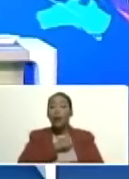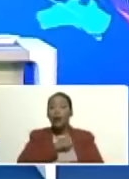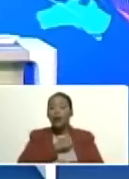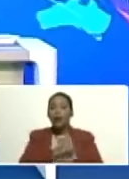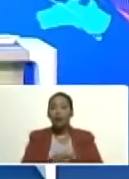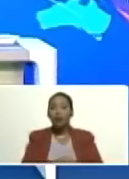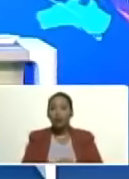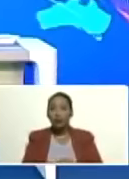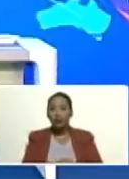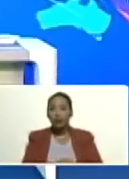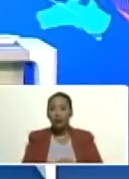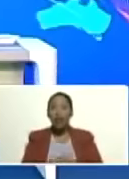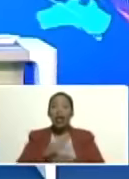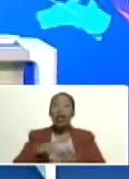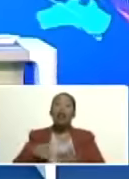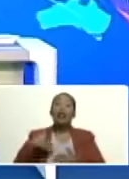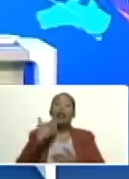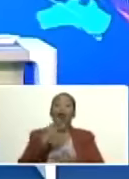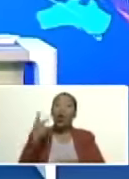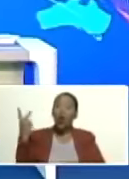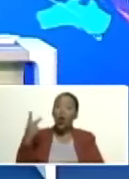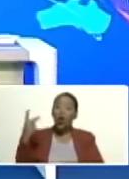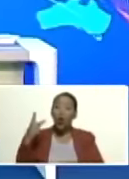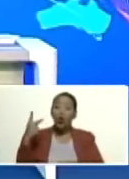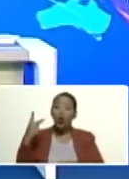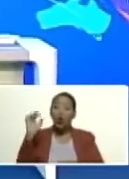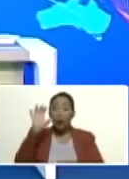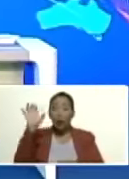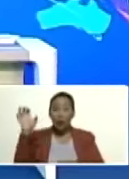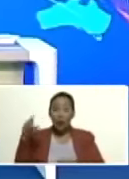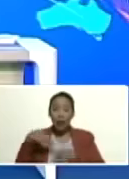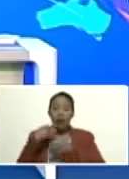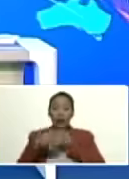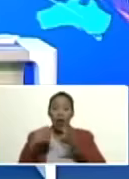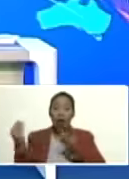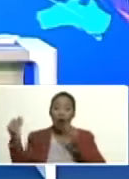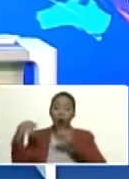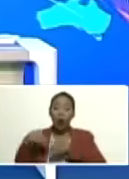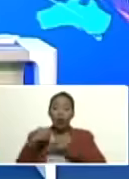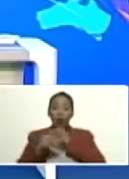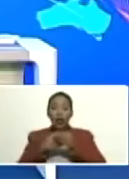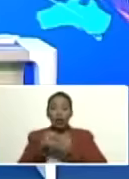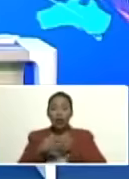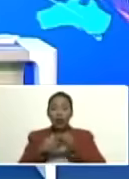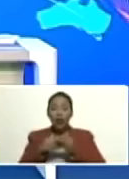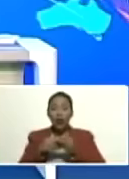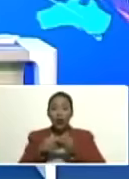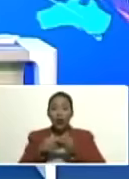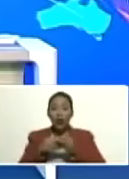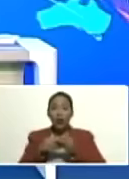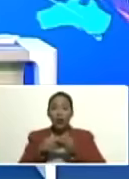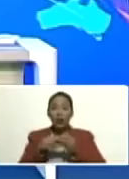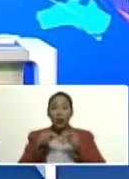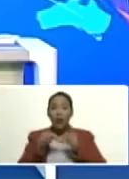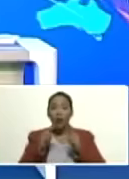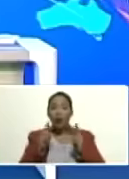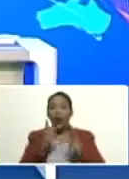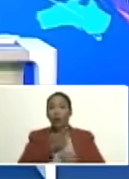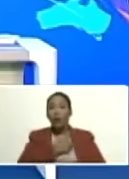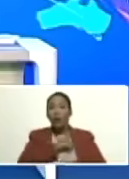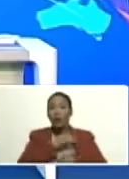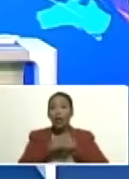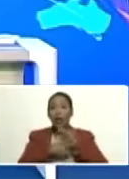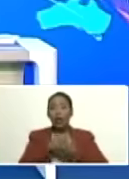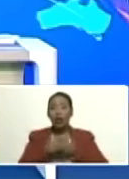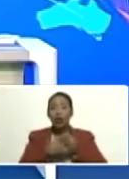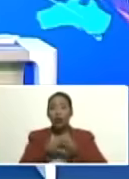y las dos partes estuvieron de acuerdo y se convino en el acuerdo de Puerto España. Ya